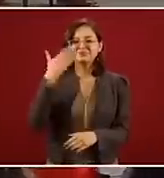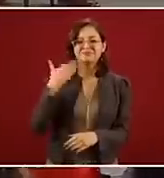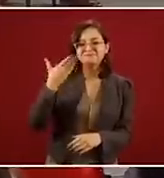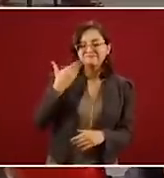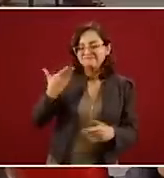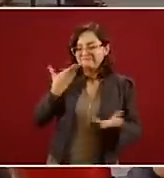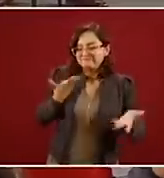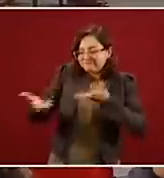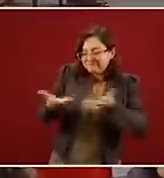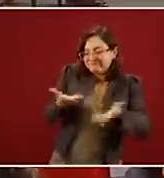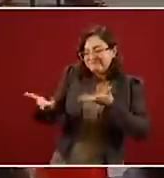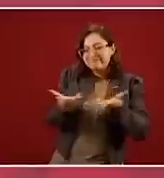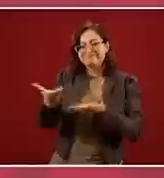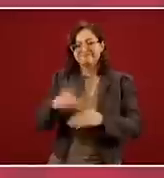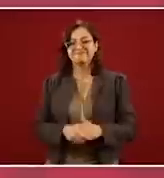conciliador.